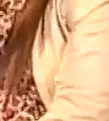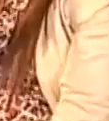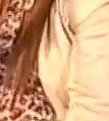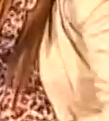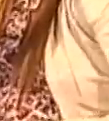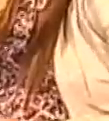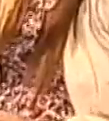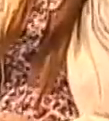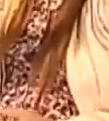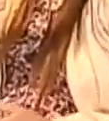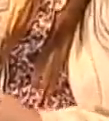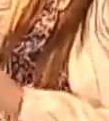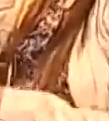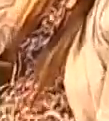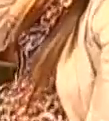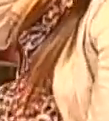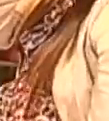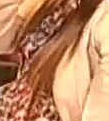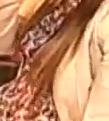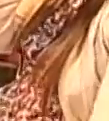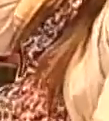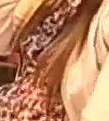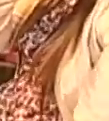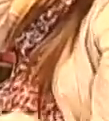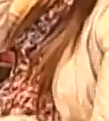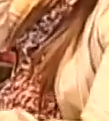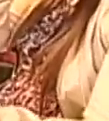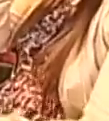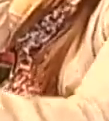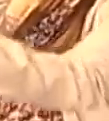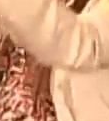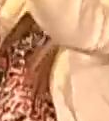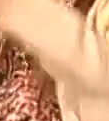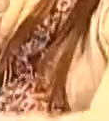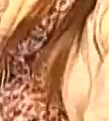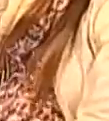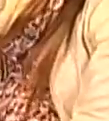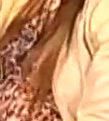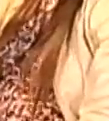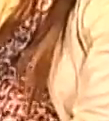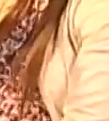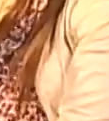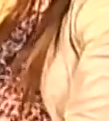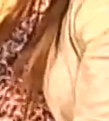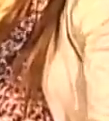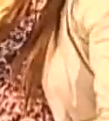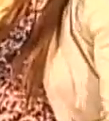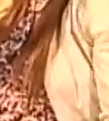caricias, la alegría de andar juntos, con la patria feminista.